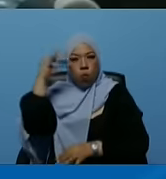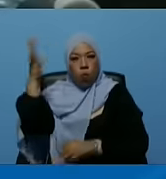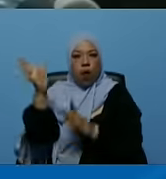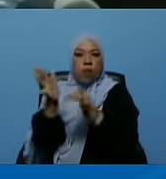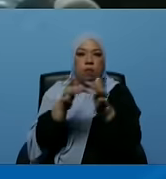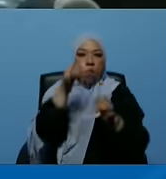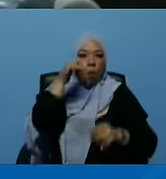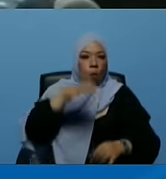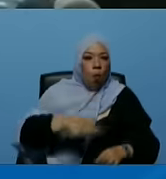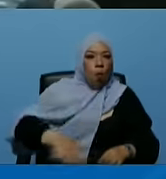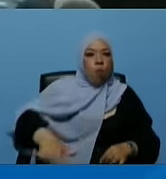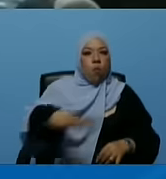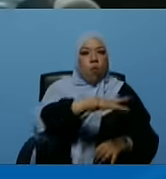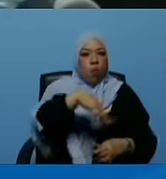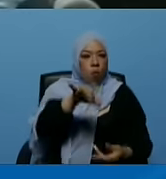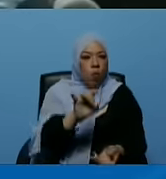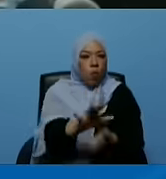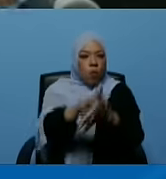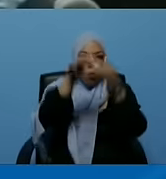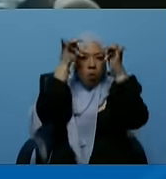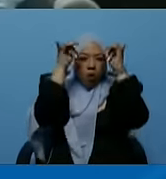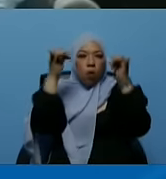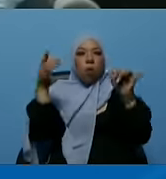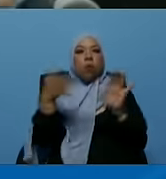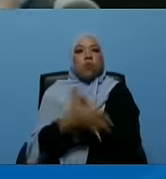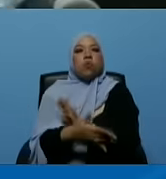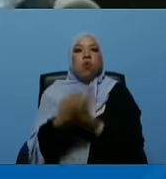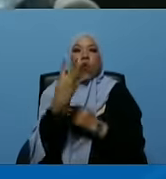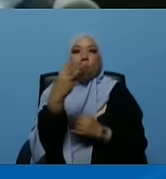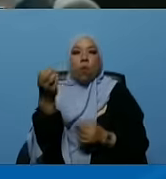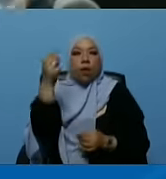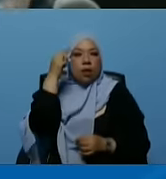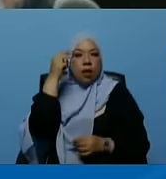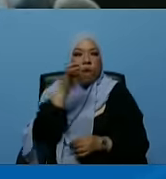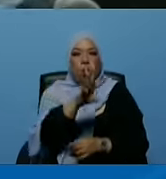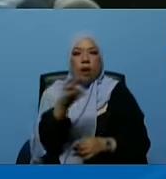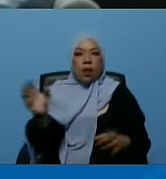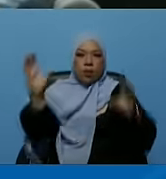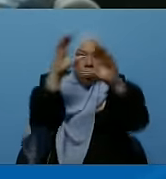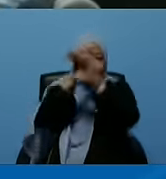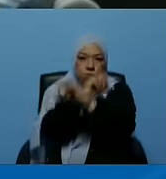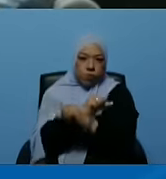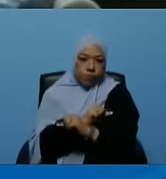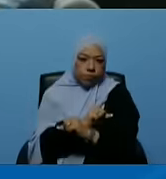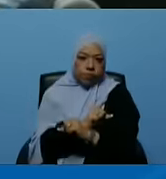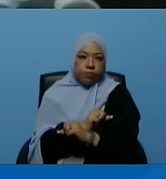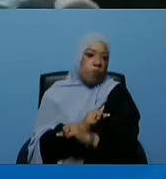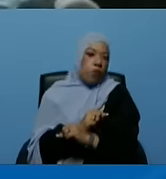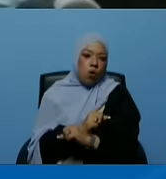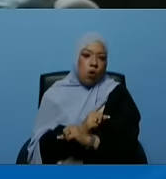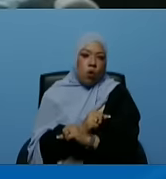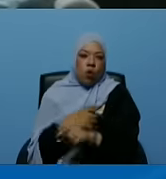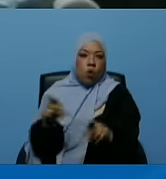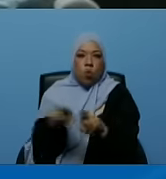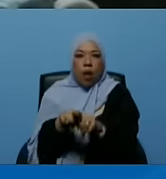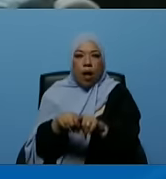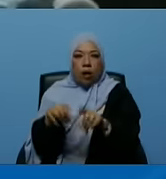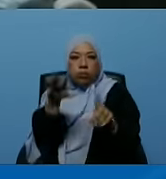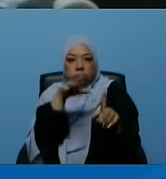desierto, espantó y derrotó al diablo 40 días, 40 noches. No cayó en su